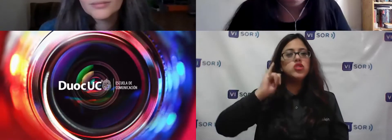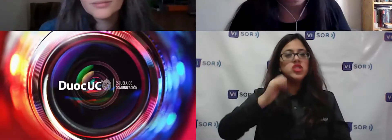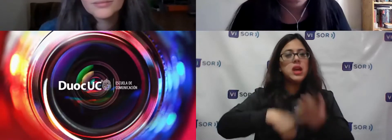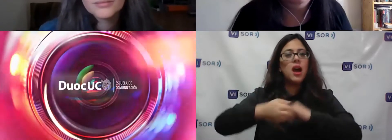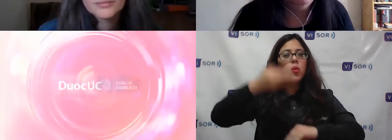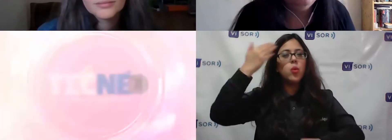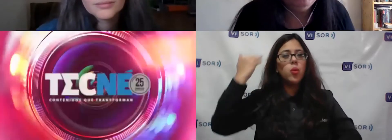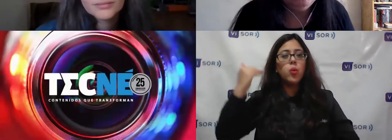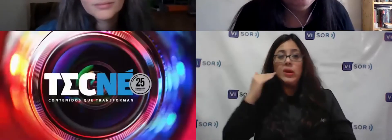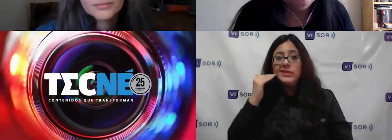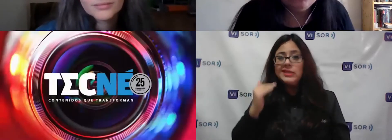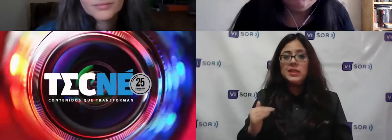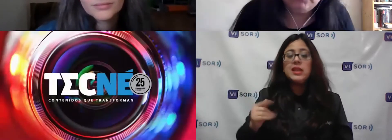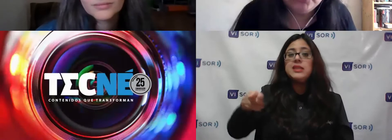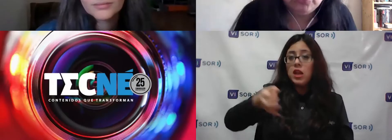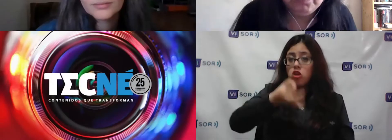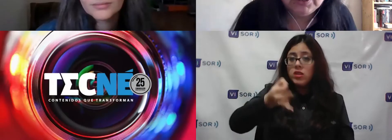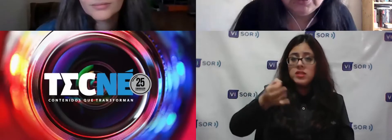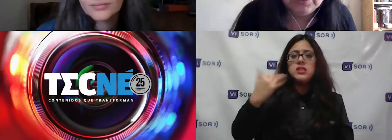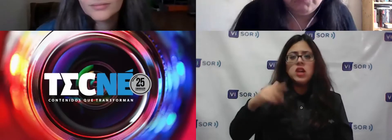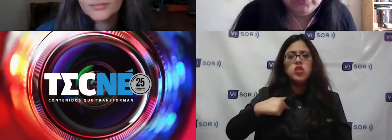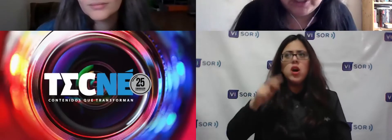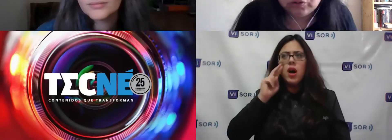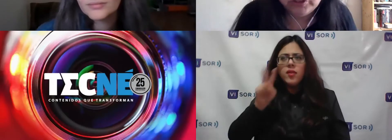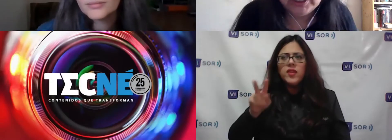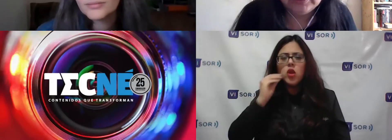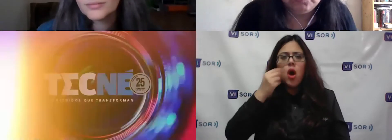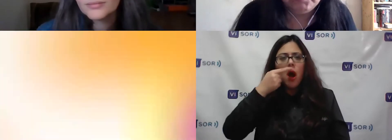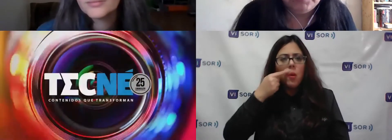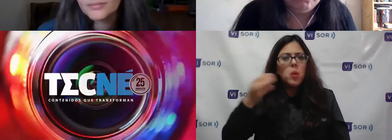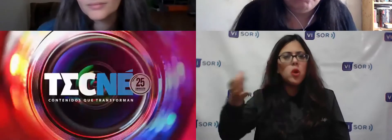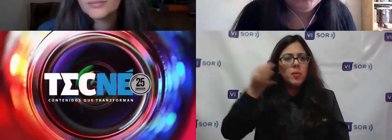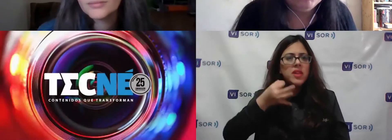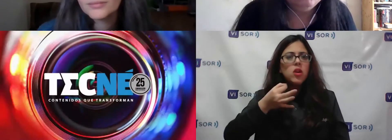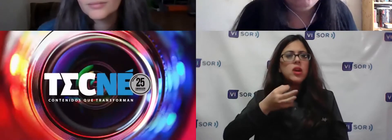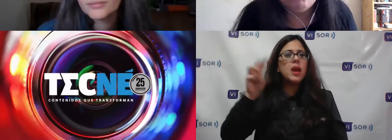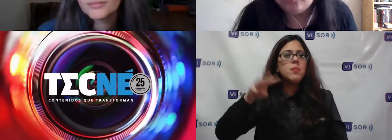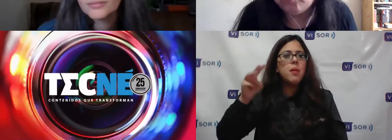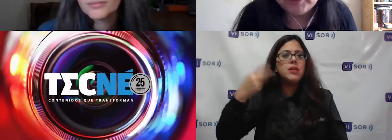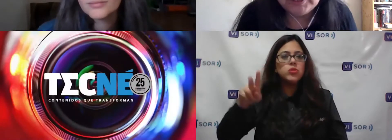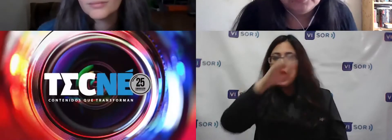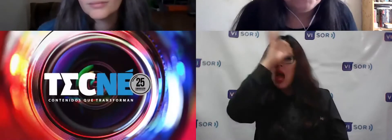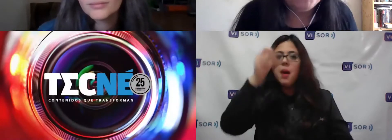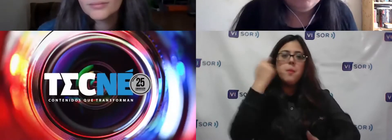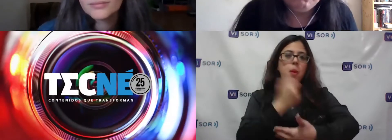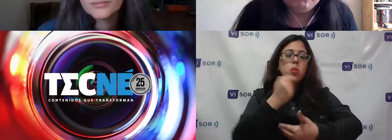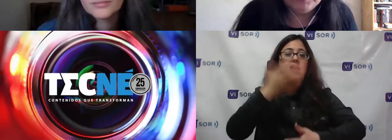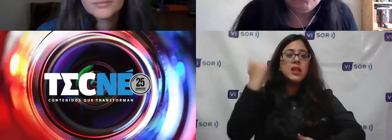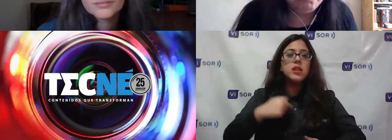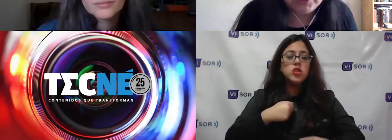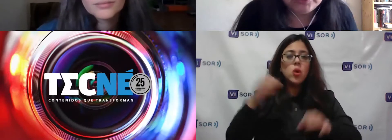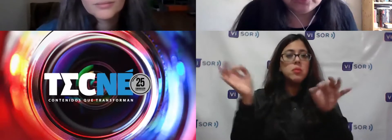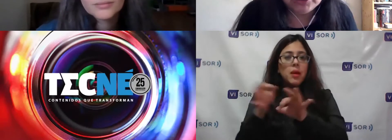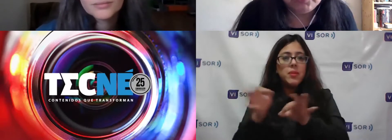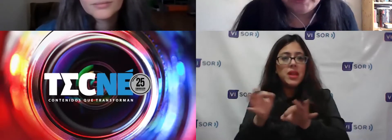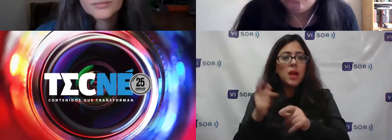lo que corren lo que cuenta ahí sí yo lo había escuchado a mi abuelo esto no de que su mamá era mapuche y yo alguna vez lo comenté y en mi familia no